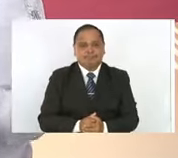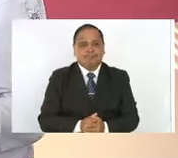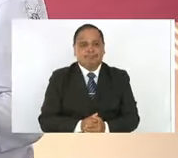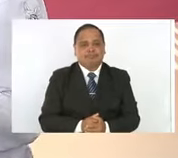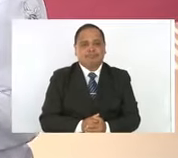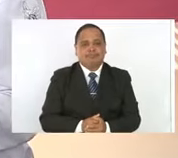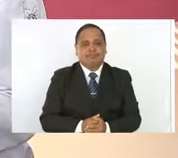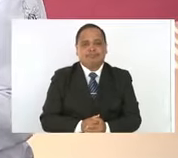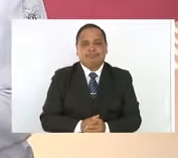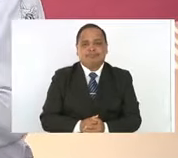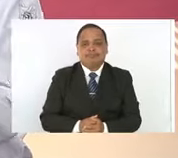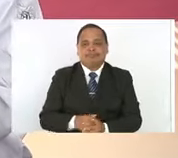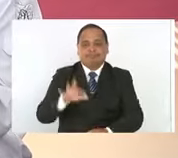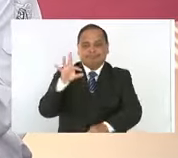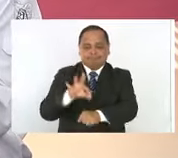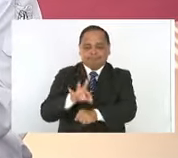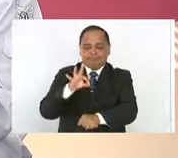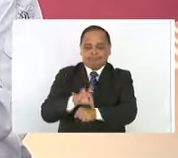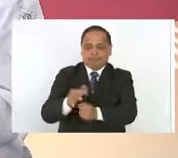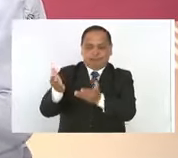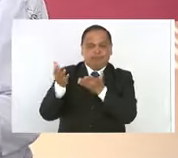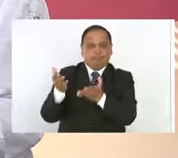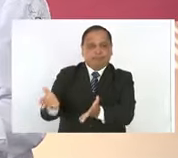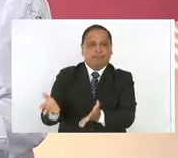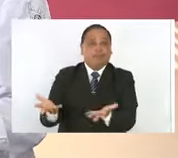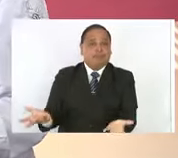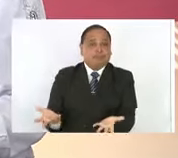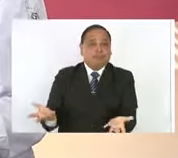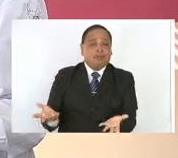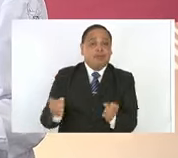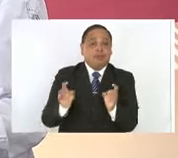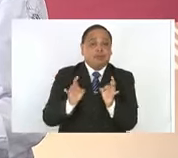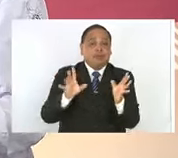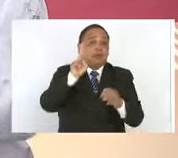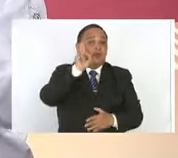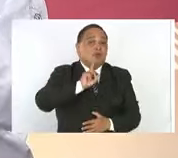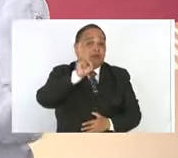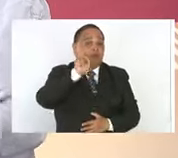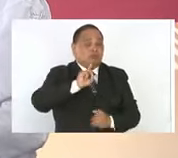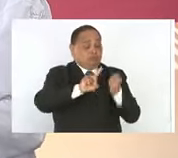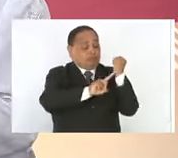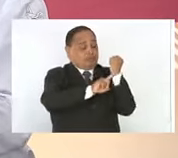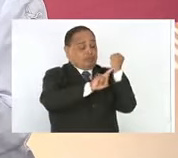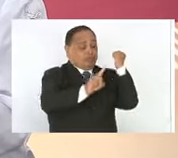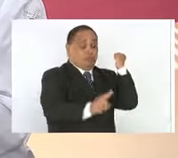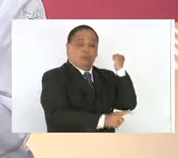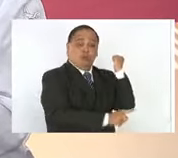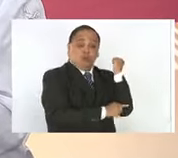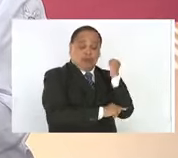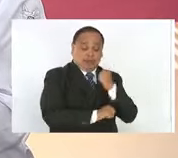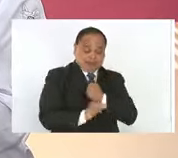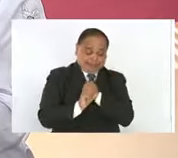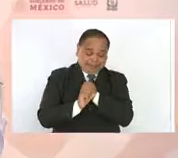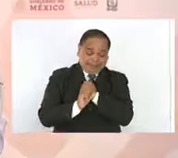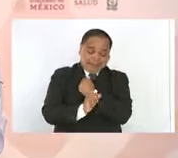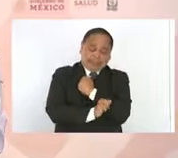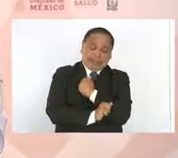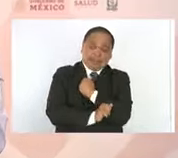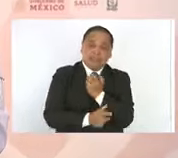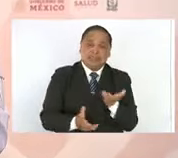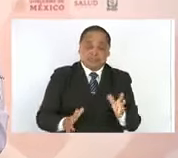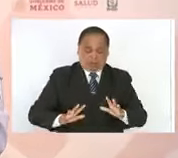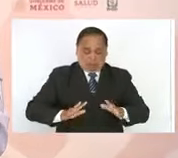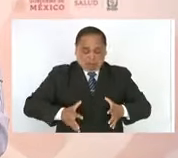A este doctor le tocó realizar una cesárea de emergencia y nos ha contado que era una cirugía